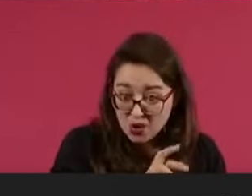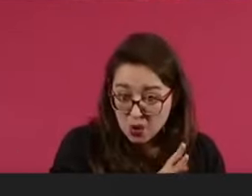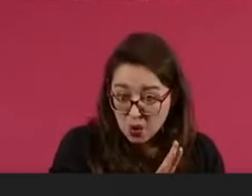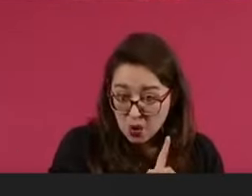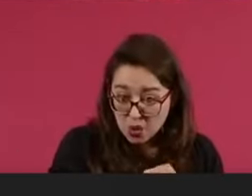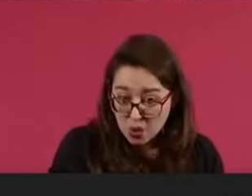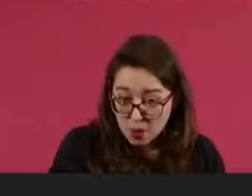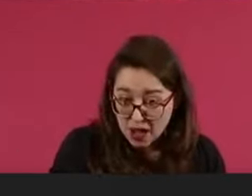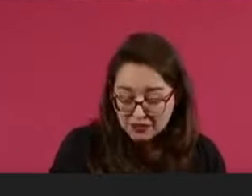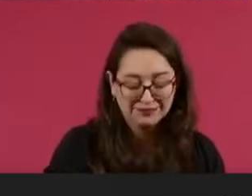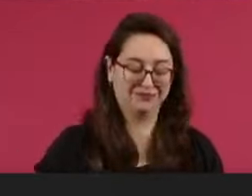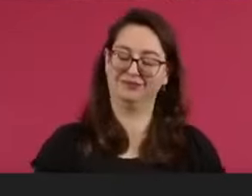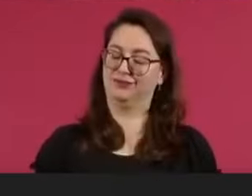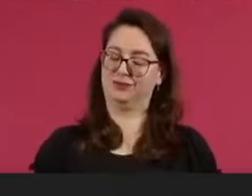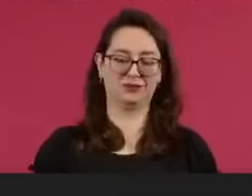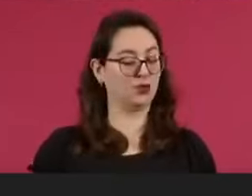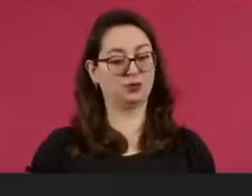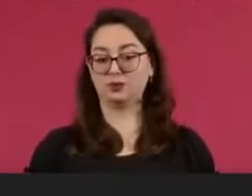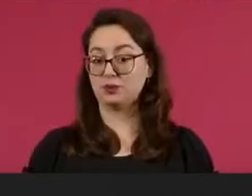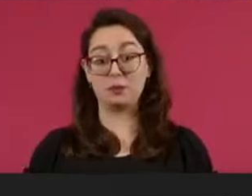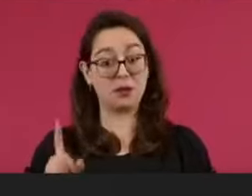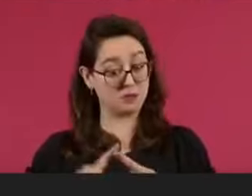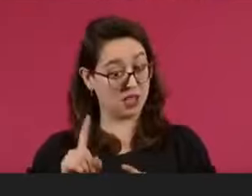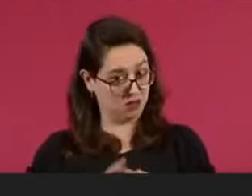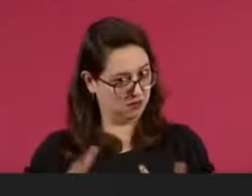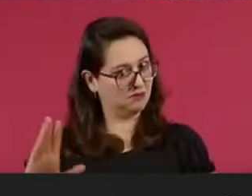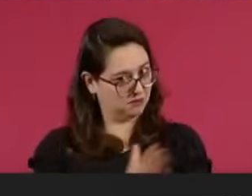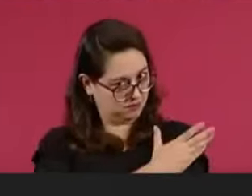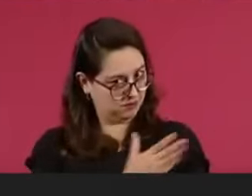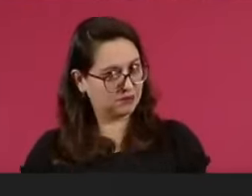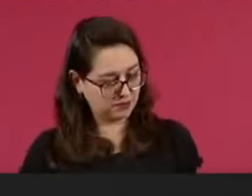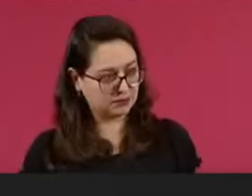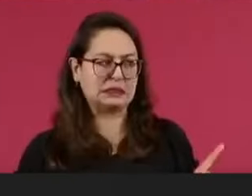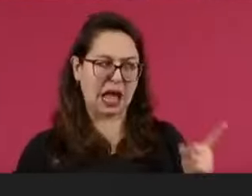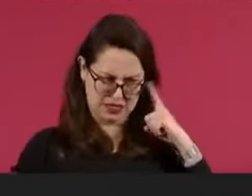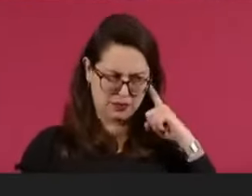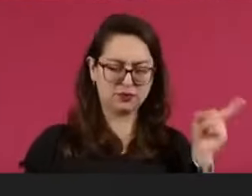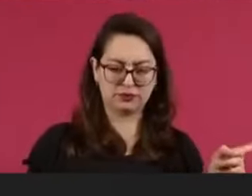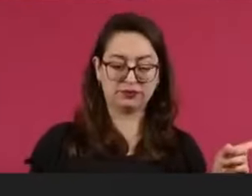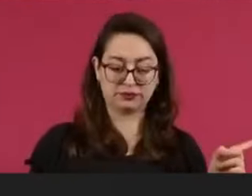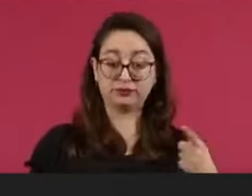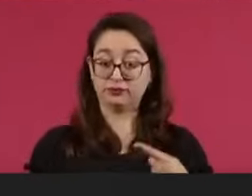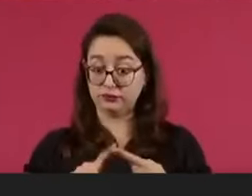para no generalizar, primero. Exacto. Y segundo, tampoco